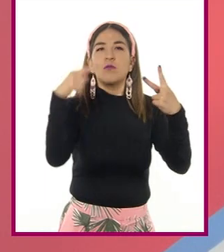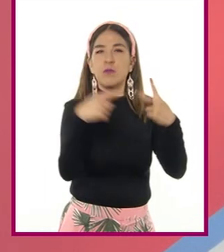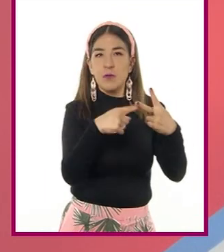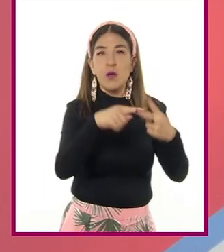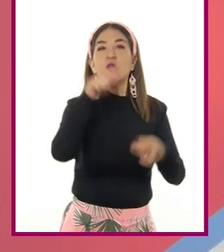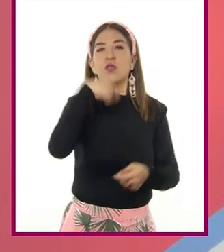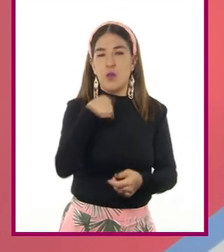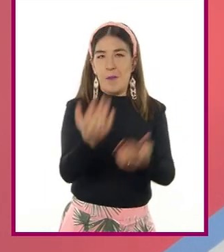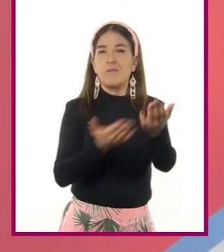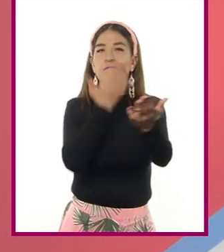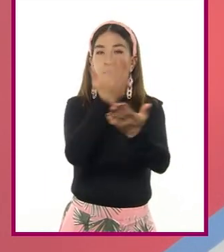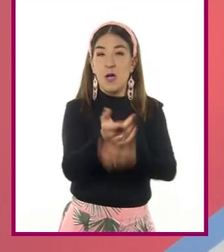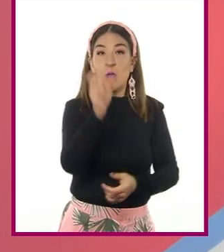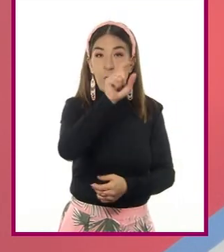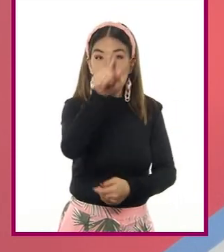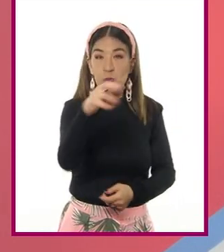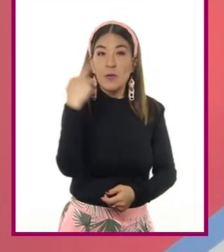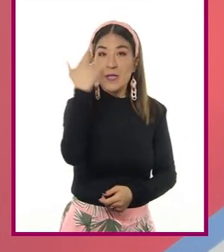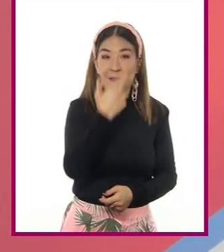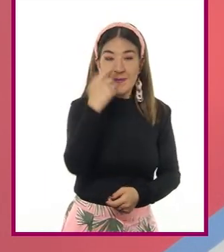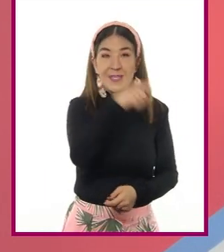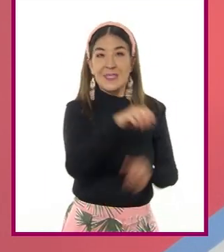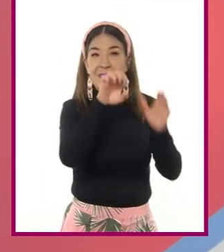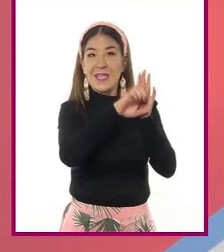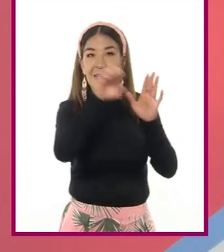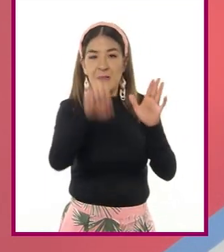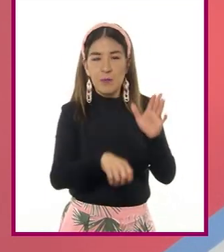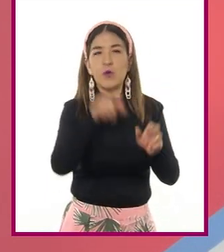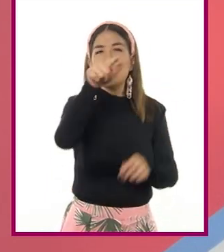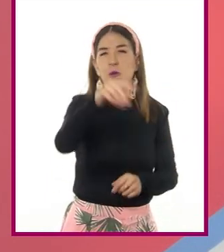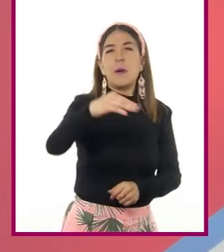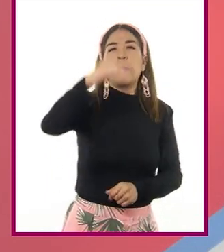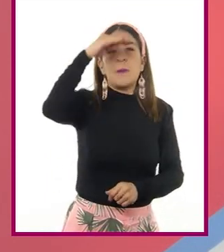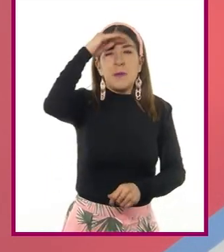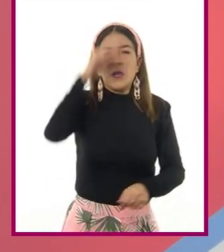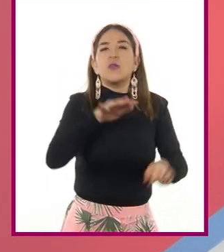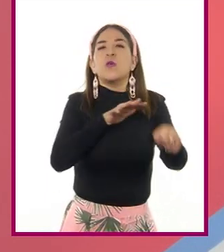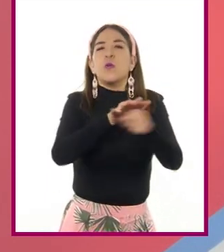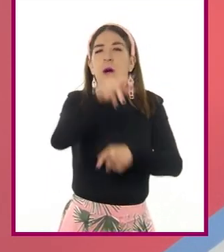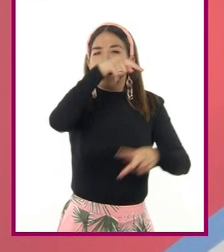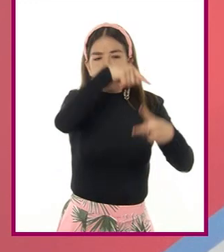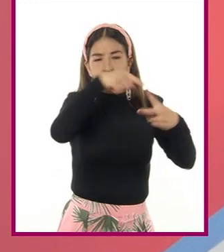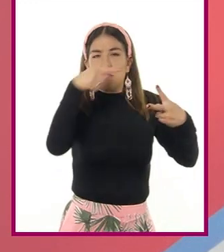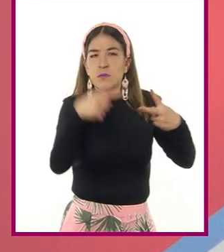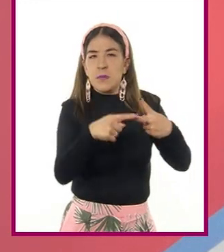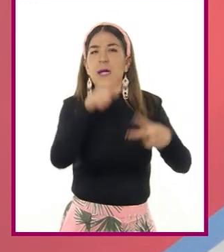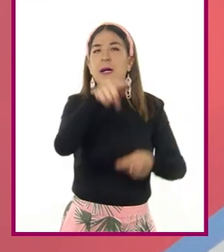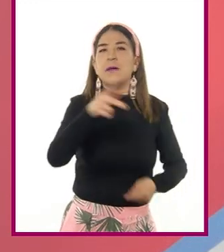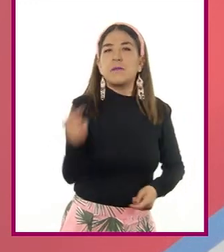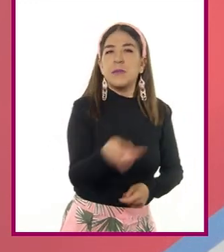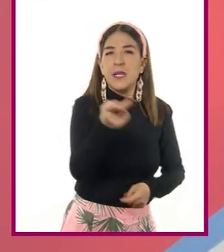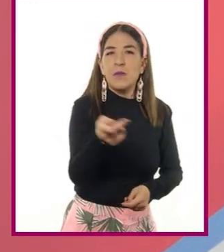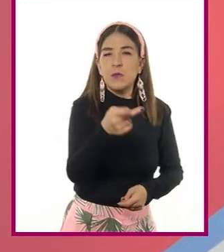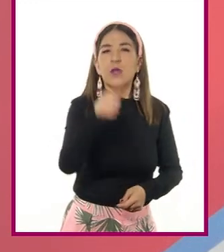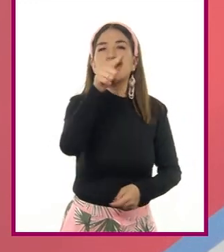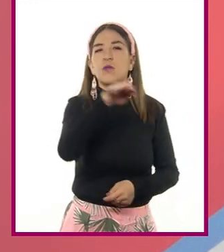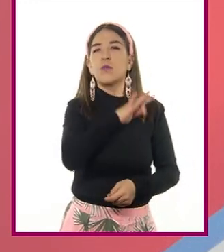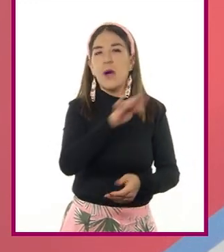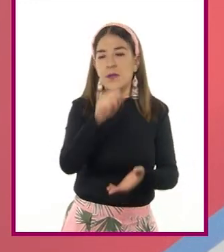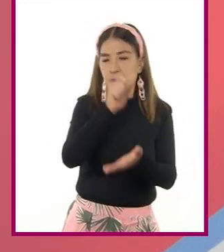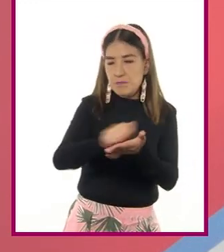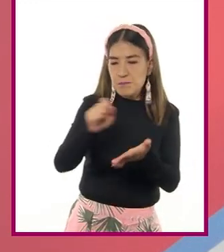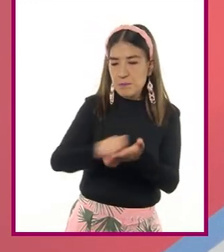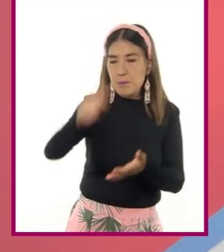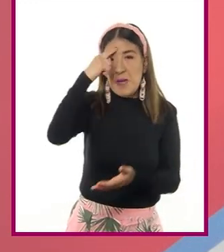quiero pedirles que cuando analicemos los ejemplos, piensen cuál de estos dos tipos de preguntas serán las que nos